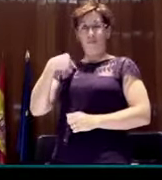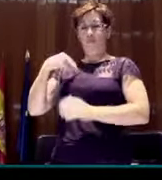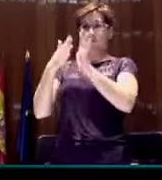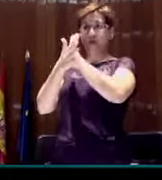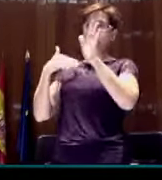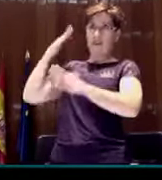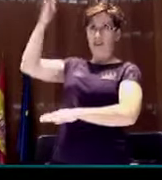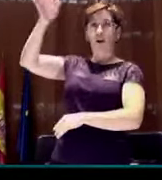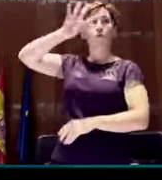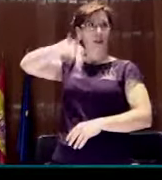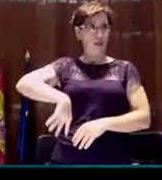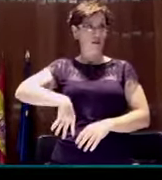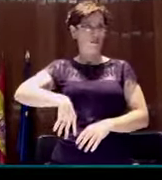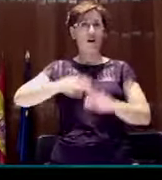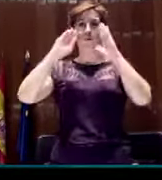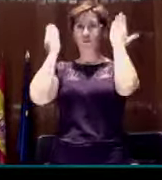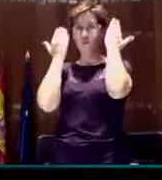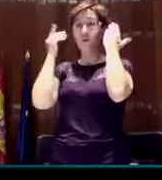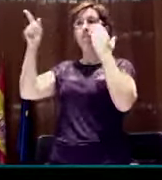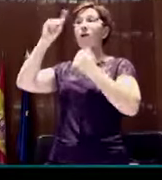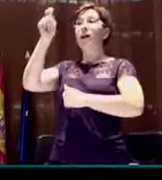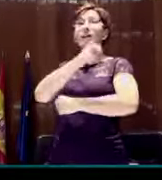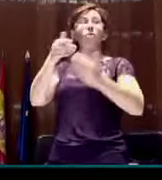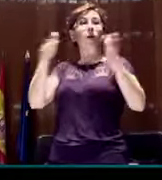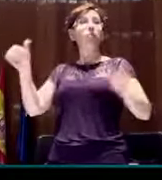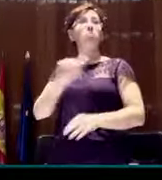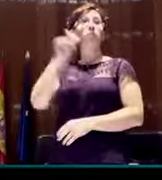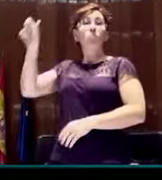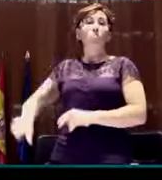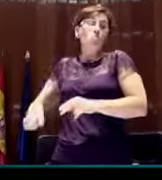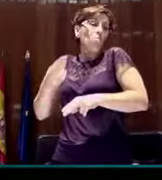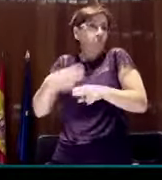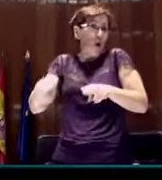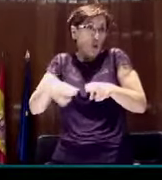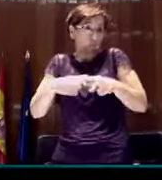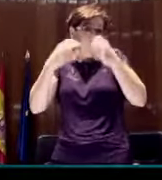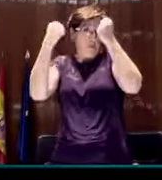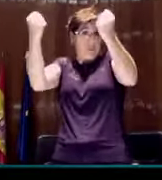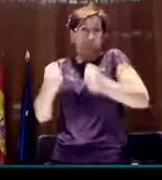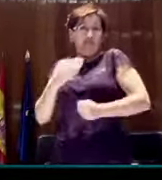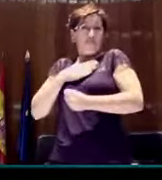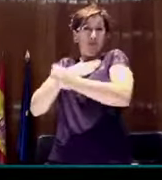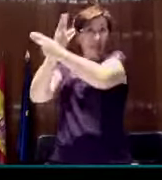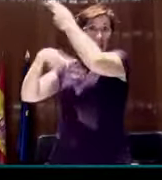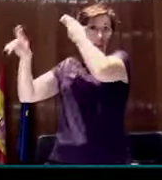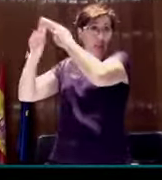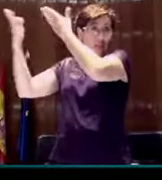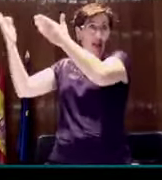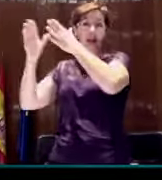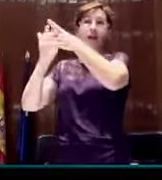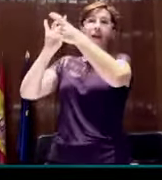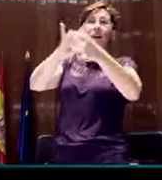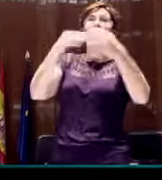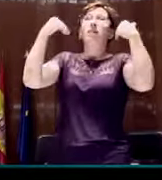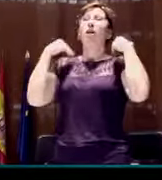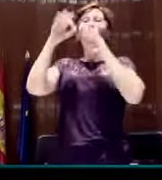y allí, en la inauguración, hubo un político, era uno de los altos cargos de la Generalitat más implicados en el tema de la normalización